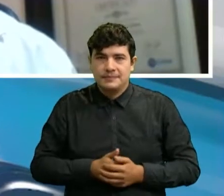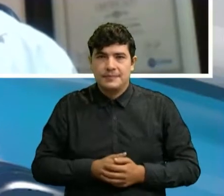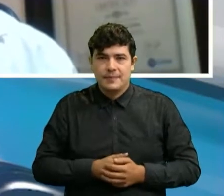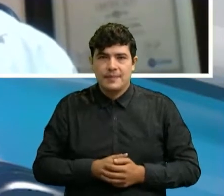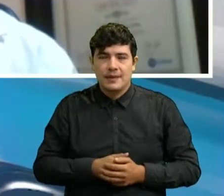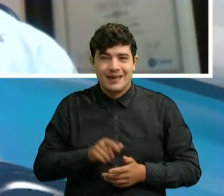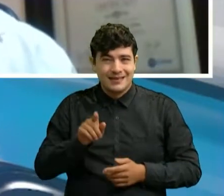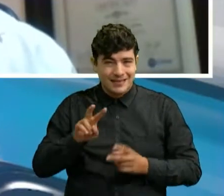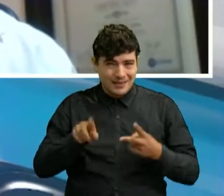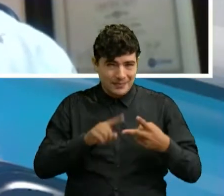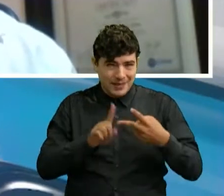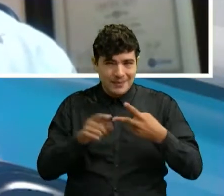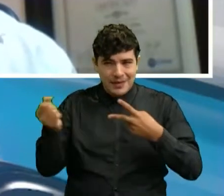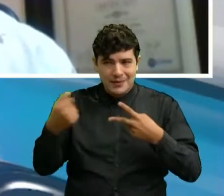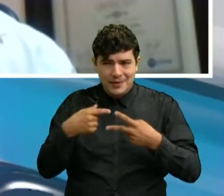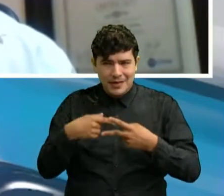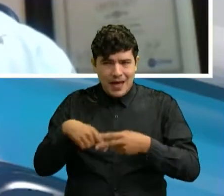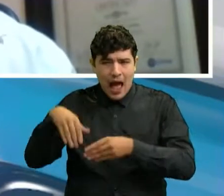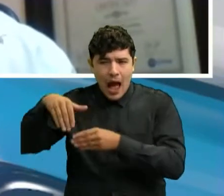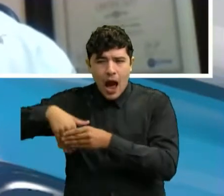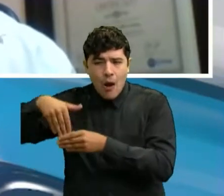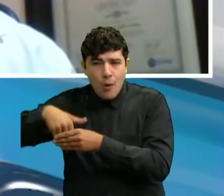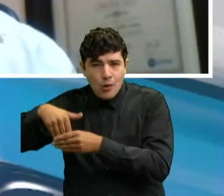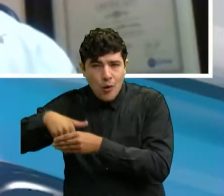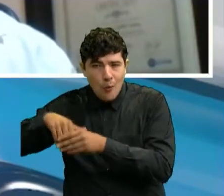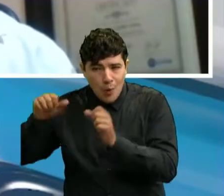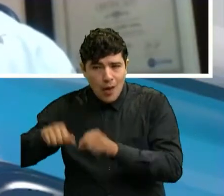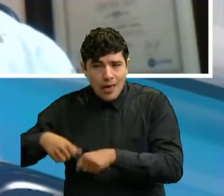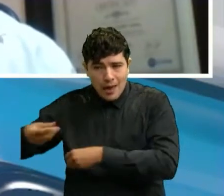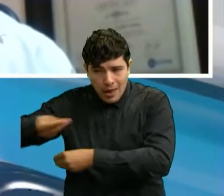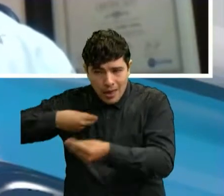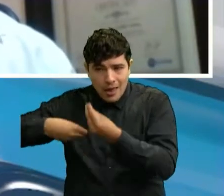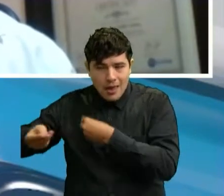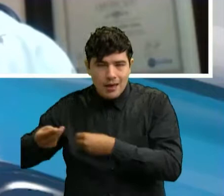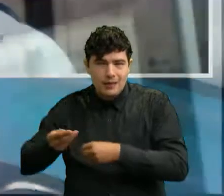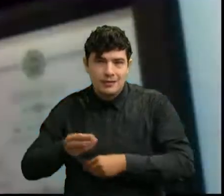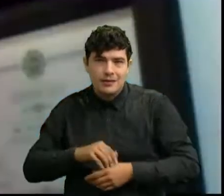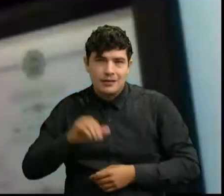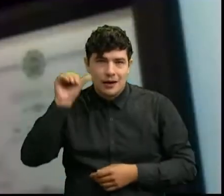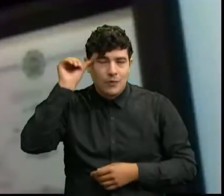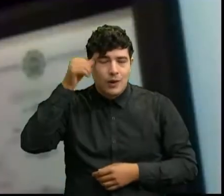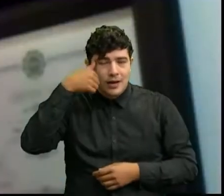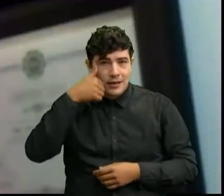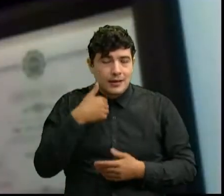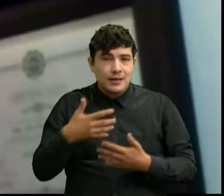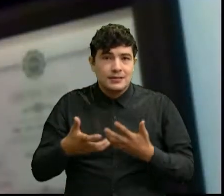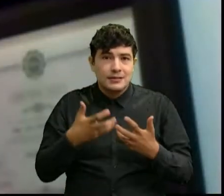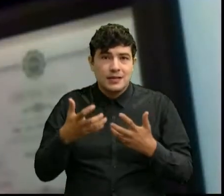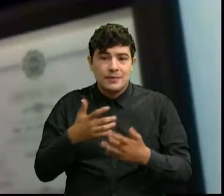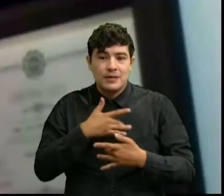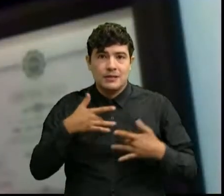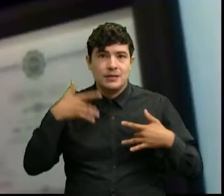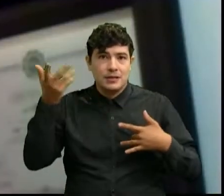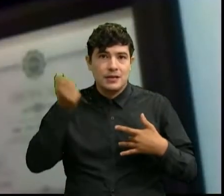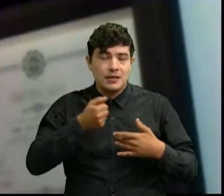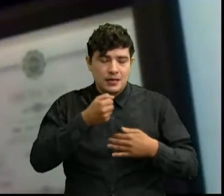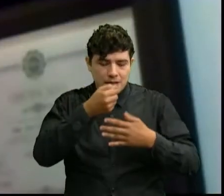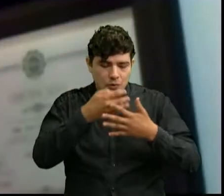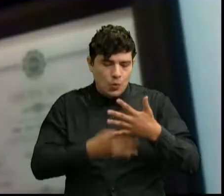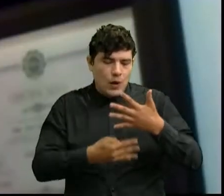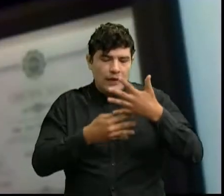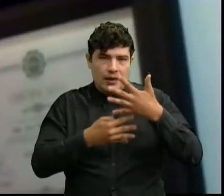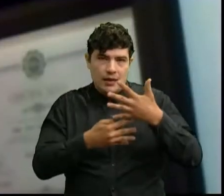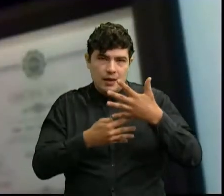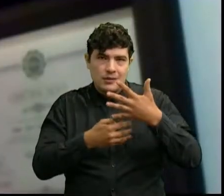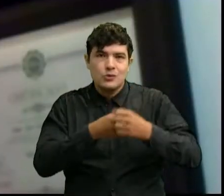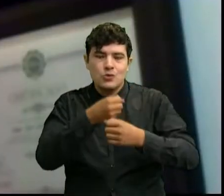en materia de pensiones el sistema cubre 9 prestaciones económicas. Entre esas, la devolución del saldo de la cuenta